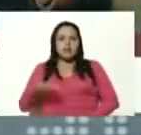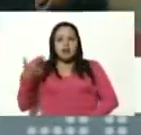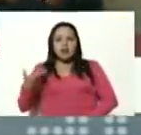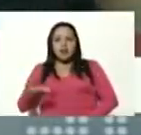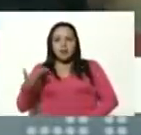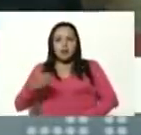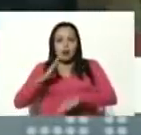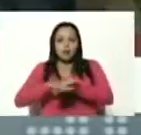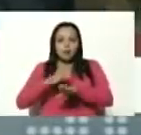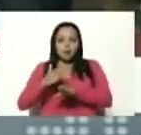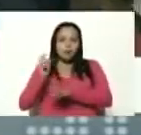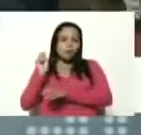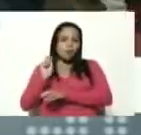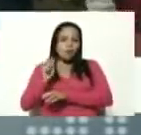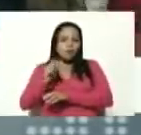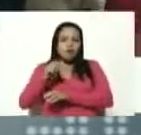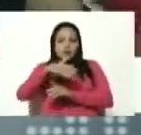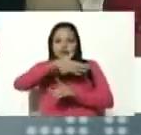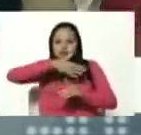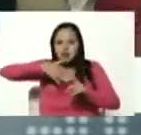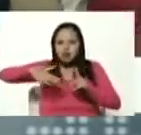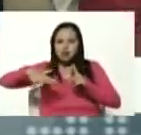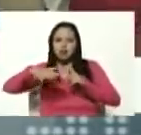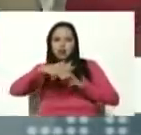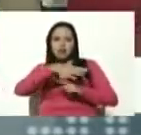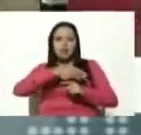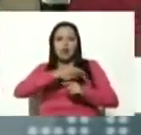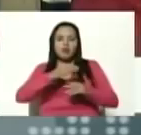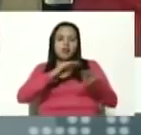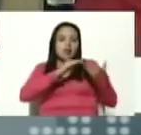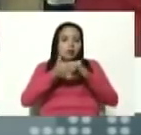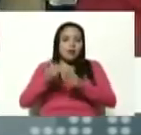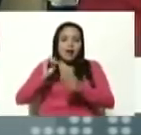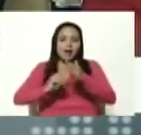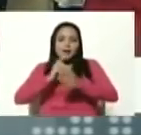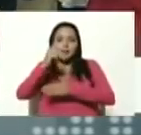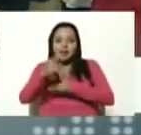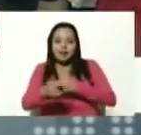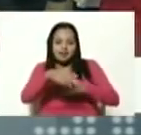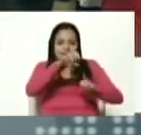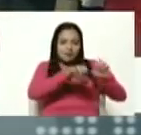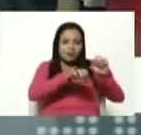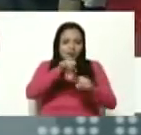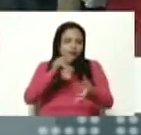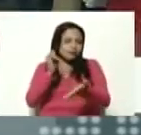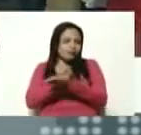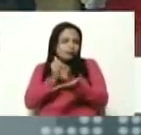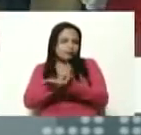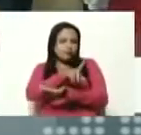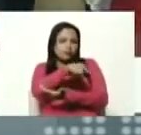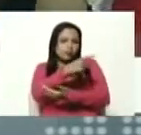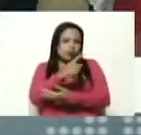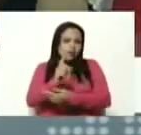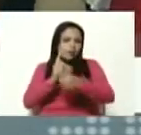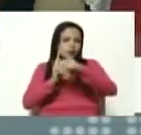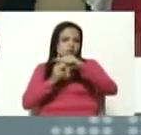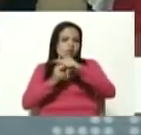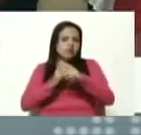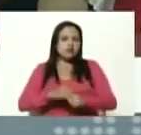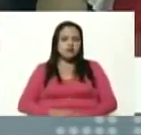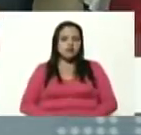el punto y círculo dentro de la comunidad se incorpora al plan de despistaje, se incorpora también en las medidas de prevención